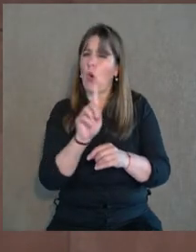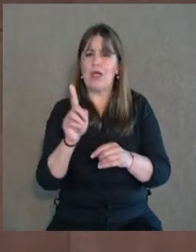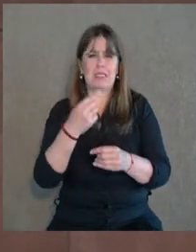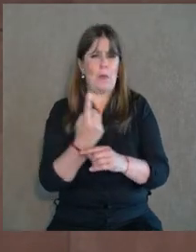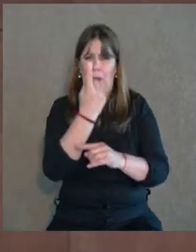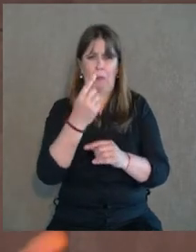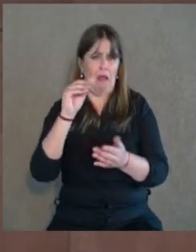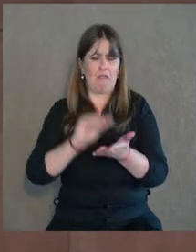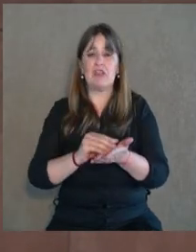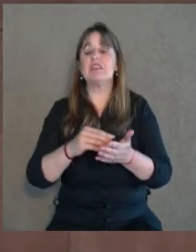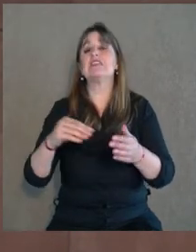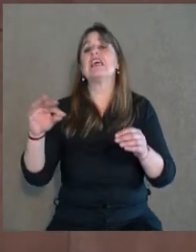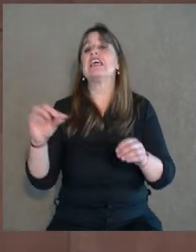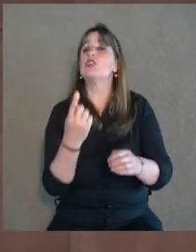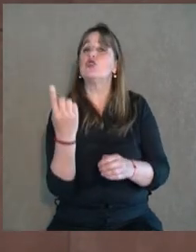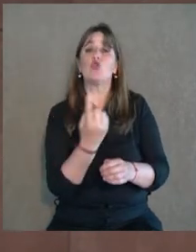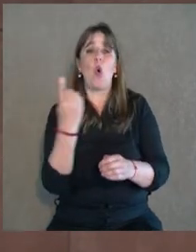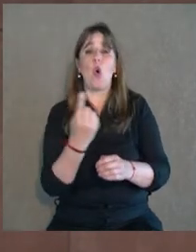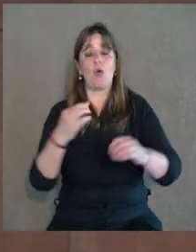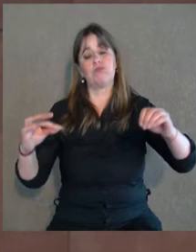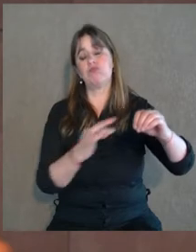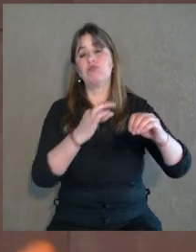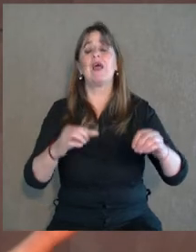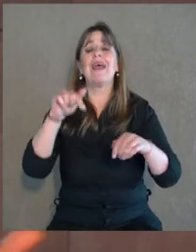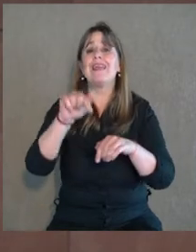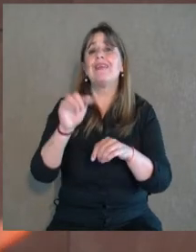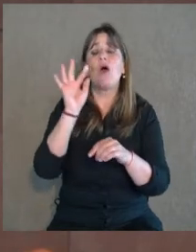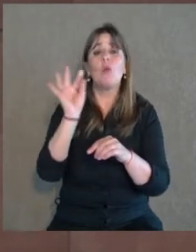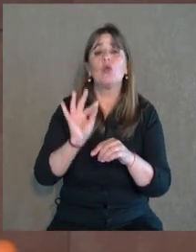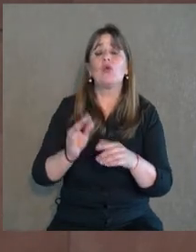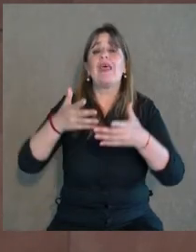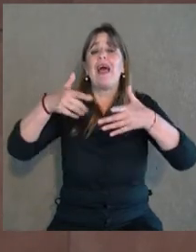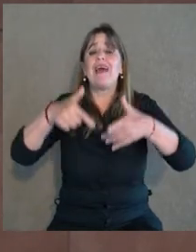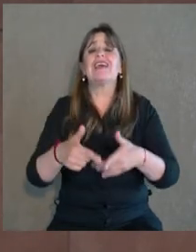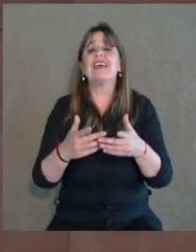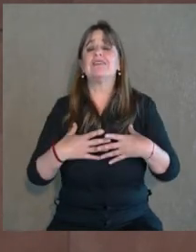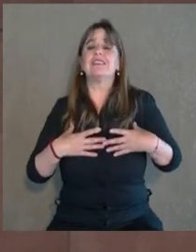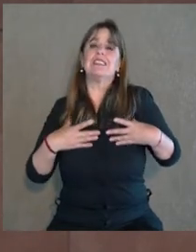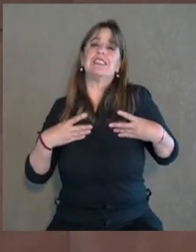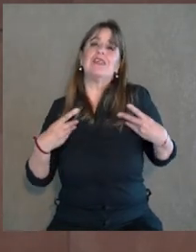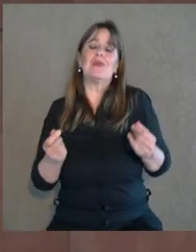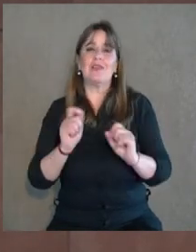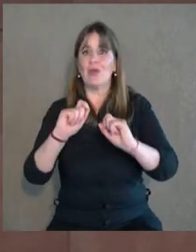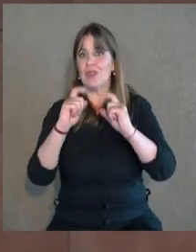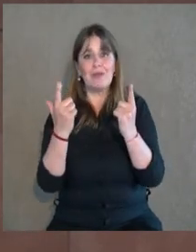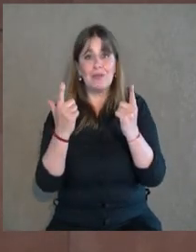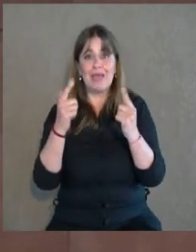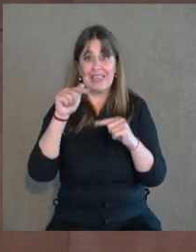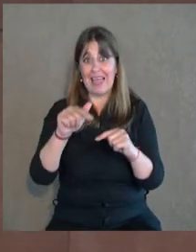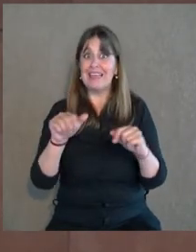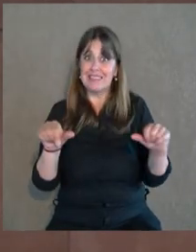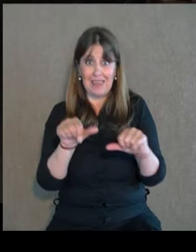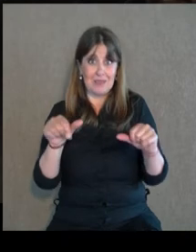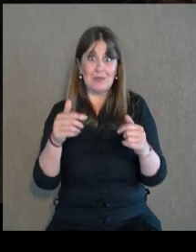pero bueno en esta oportunidad qué es lo que te sentimientos te despiertan esta